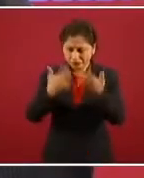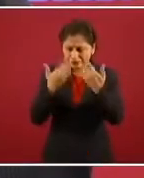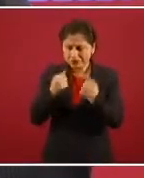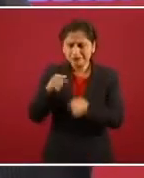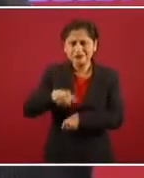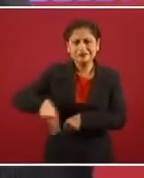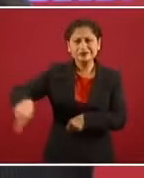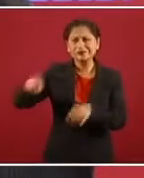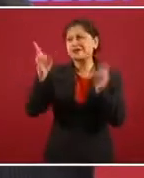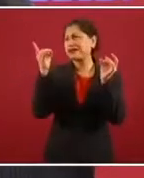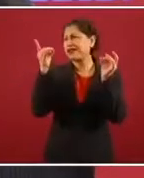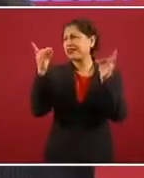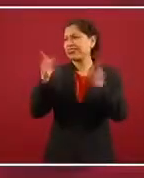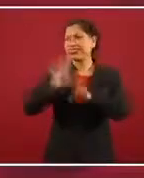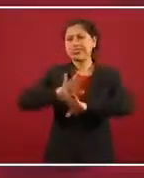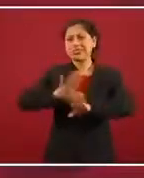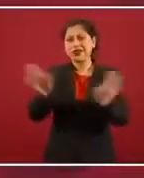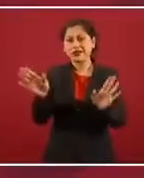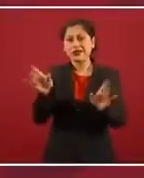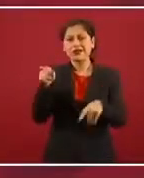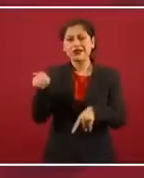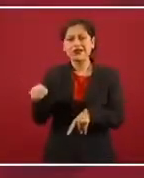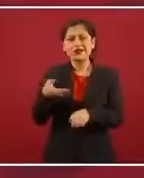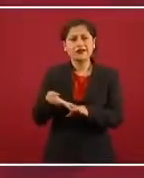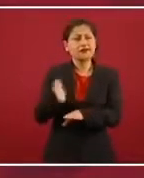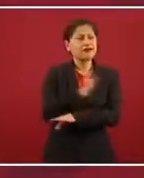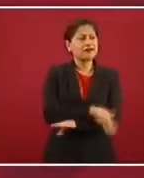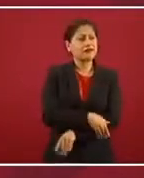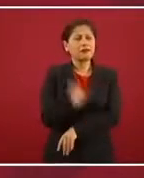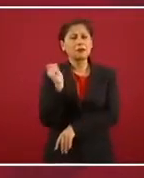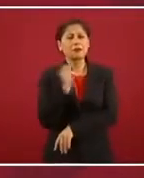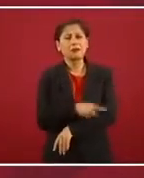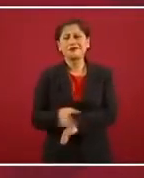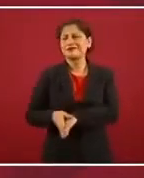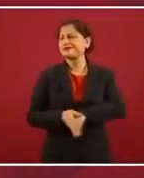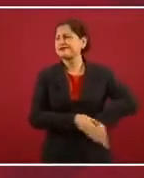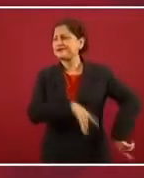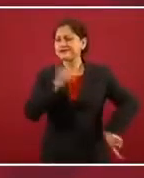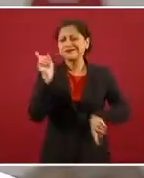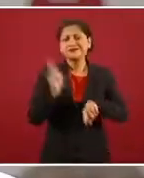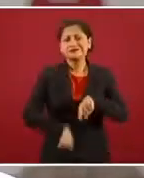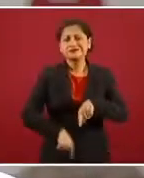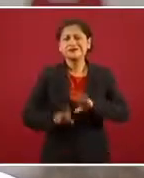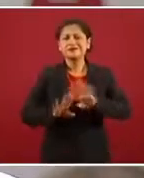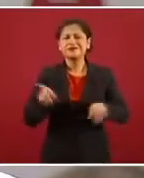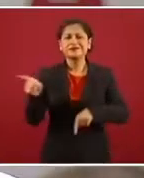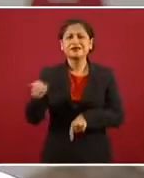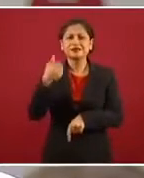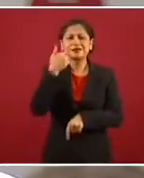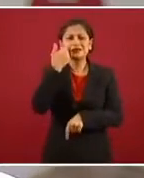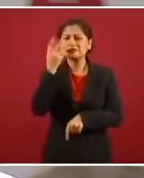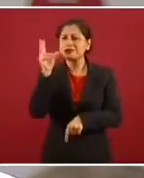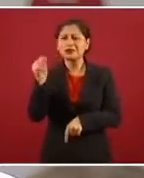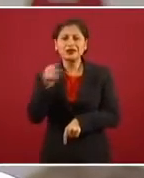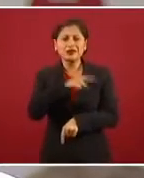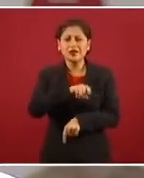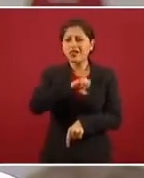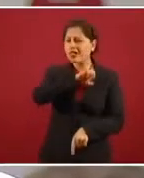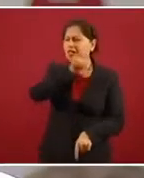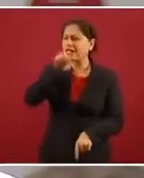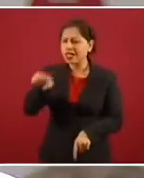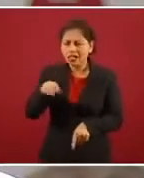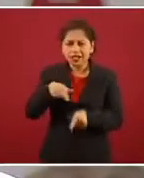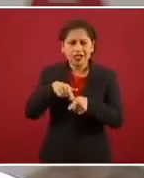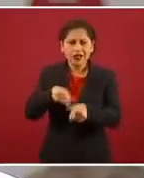No quiere más de lo mismo, no quiere más mentiras, engaños, manipulaciones.